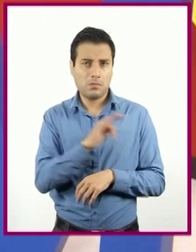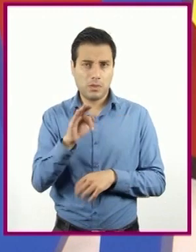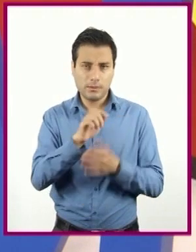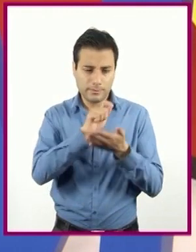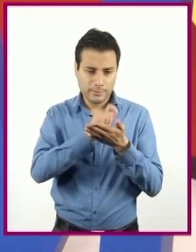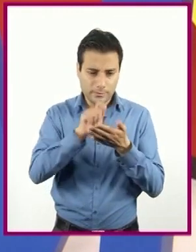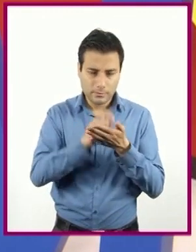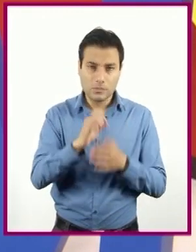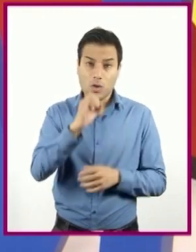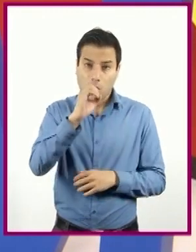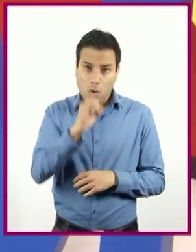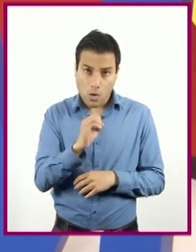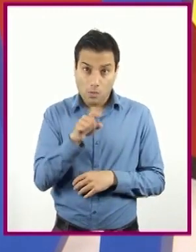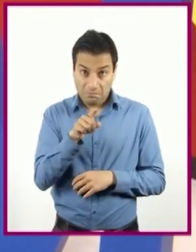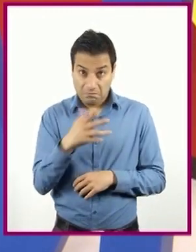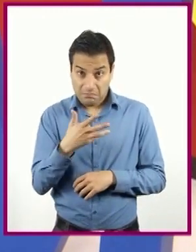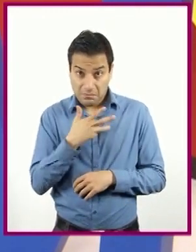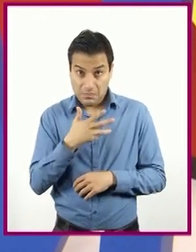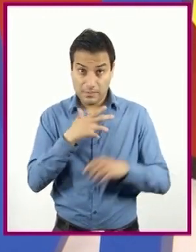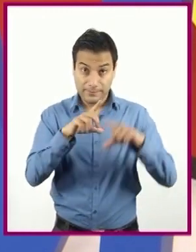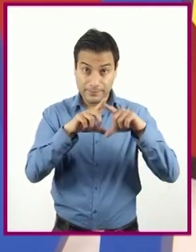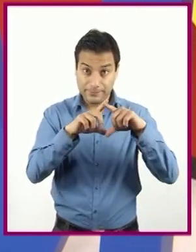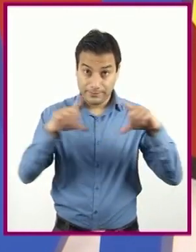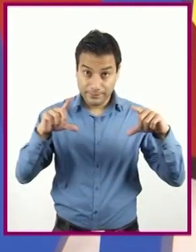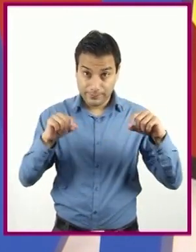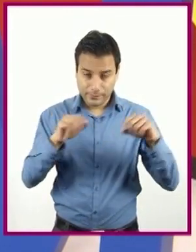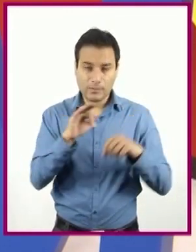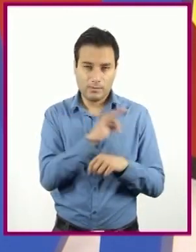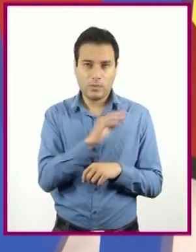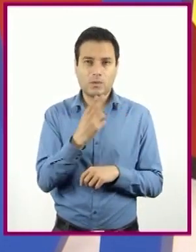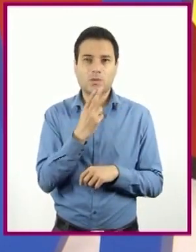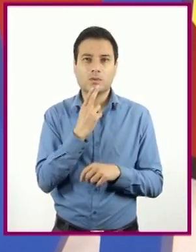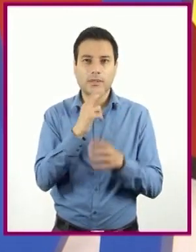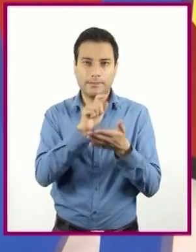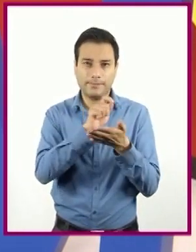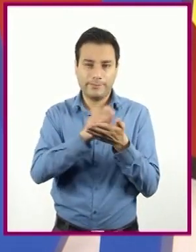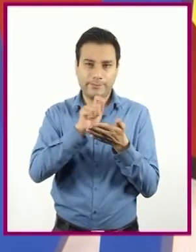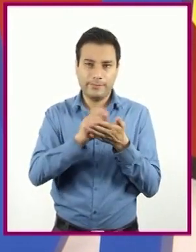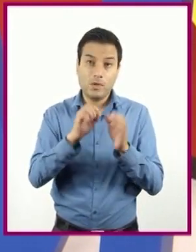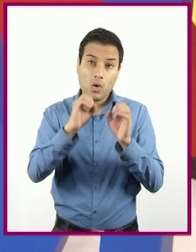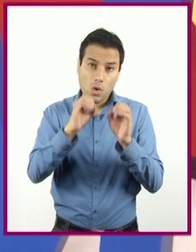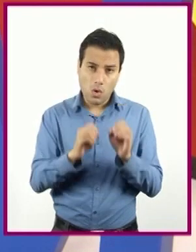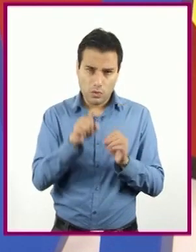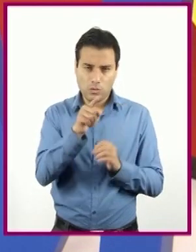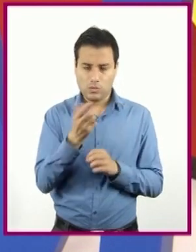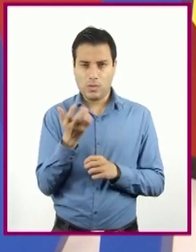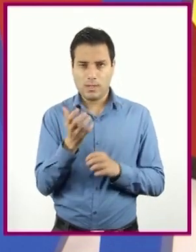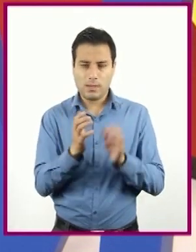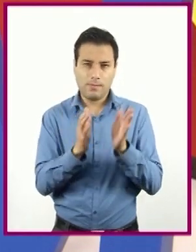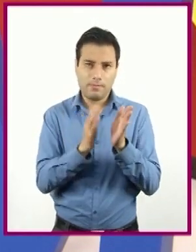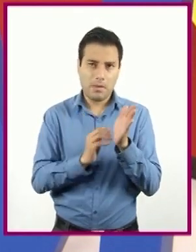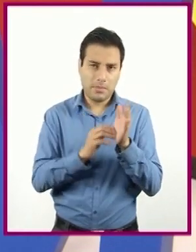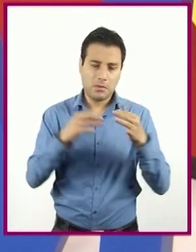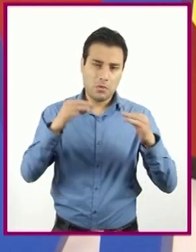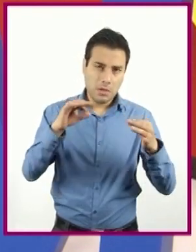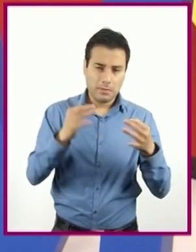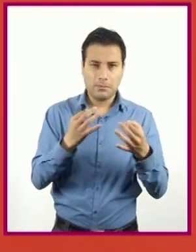casa, podrán usarlas para mayor comprensión o en su defecto, pueden elaborarlas con hojas blancas o de